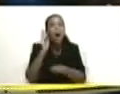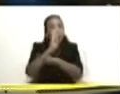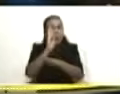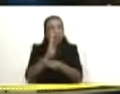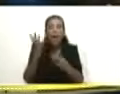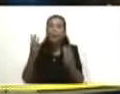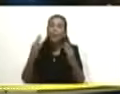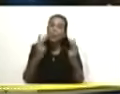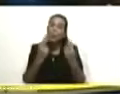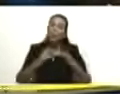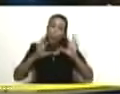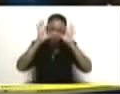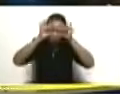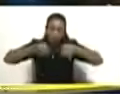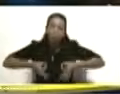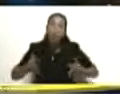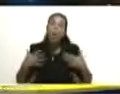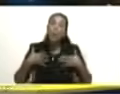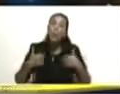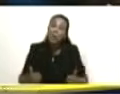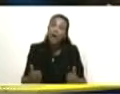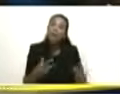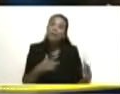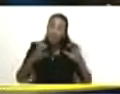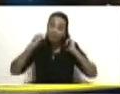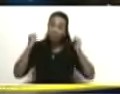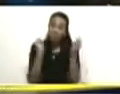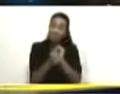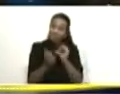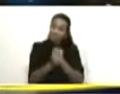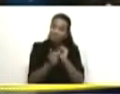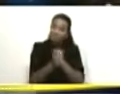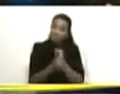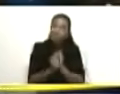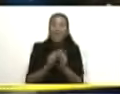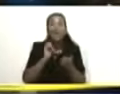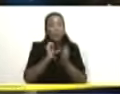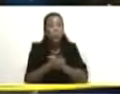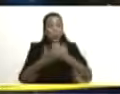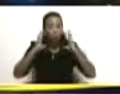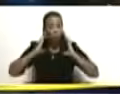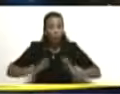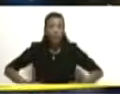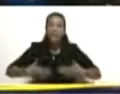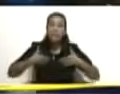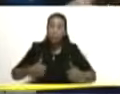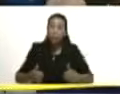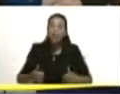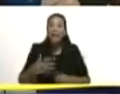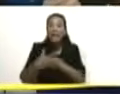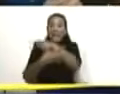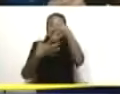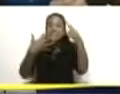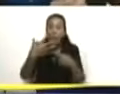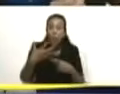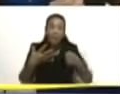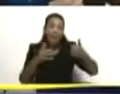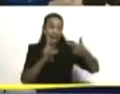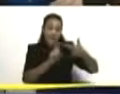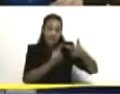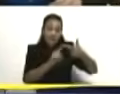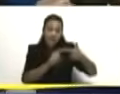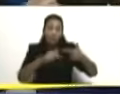cuidarnos. Salud, actividad física y deporte. que tiene 5 programas,